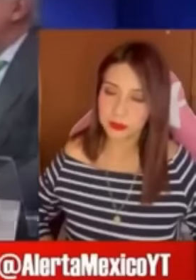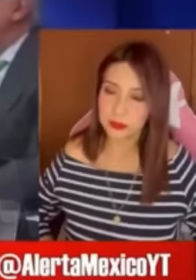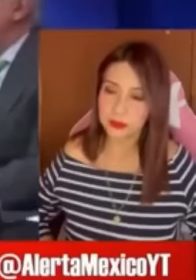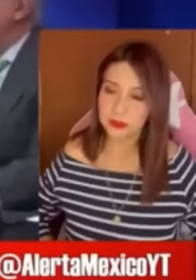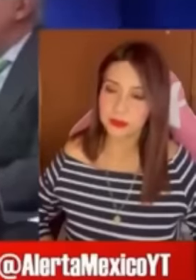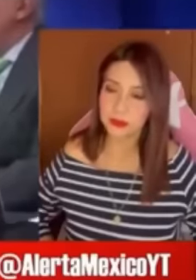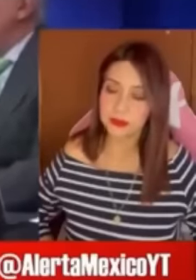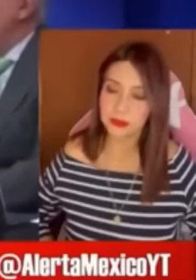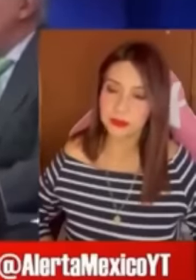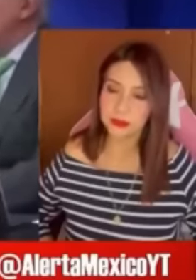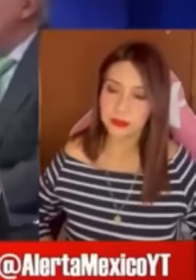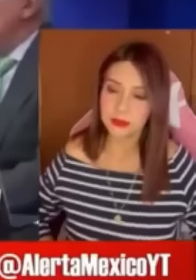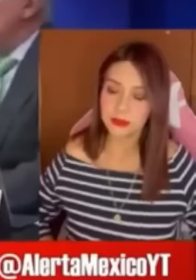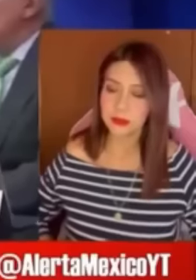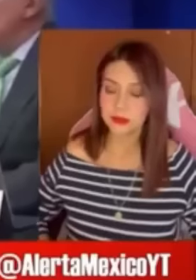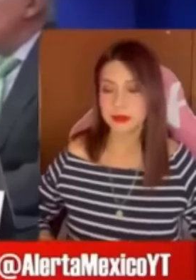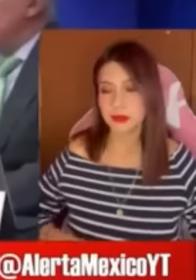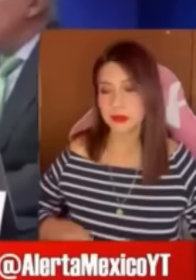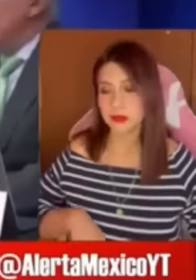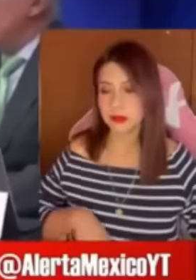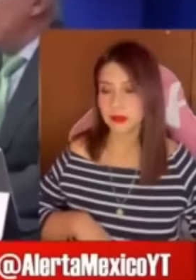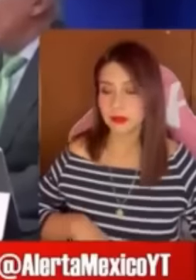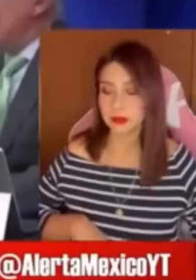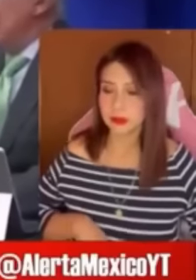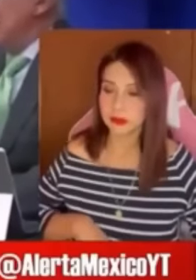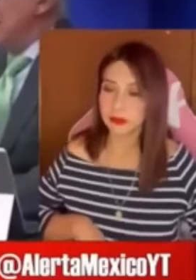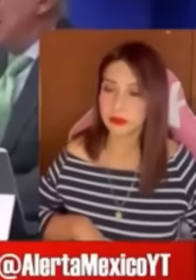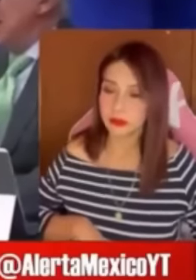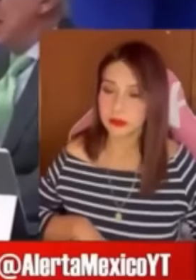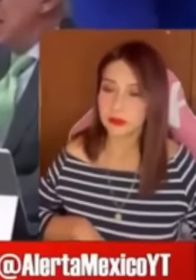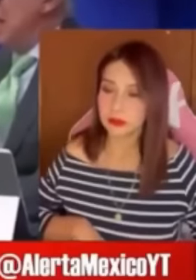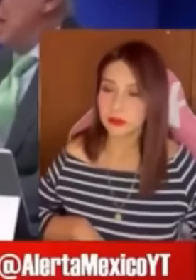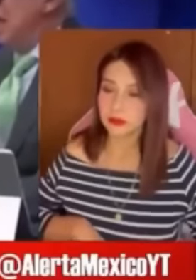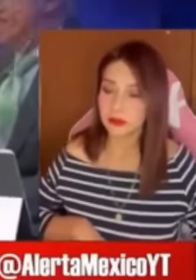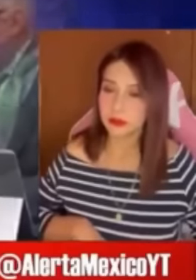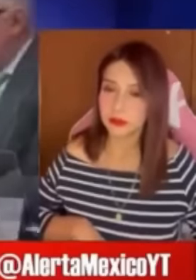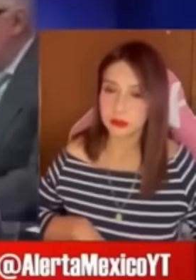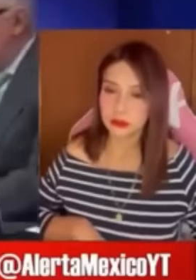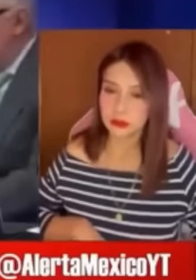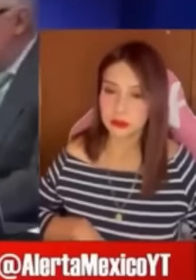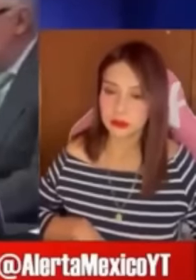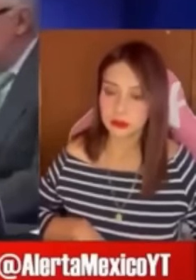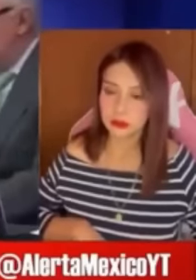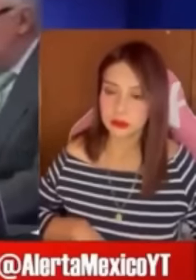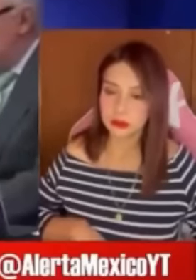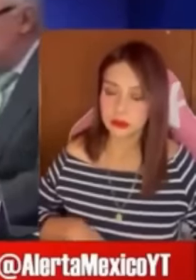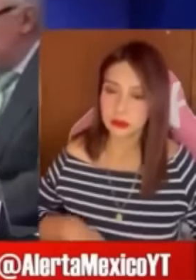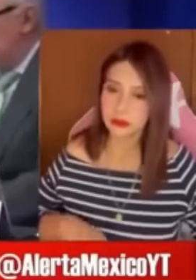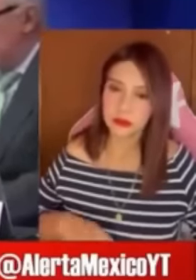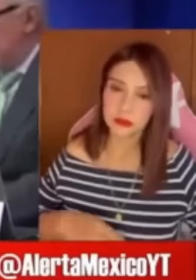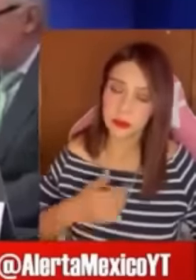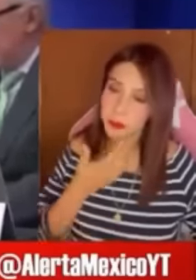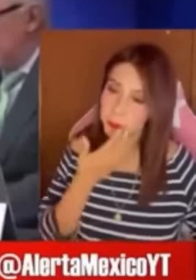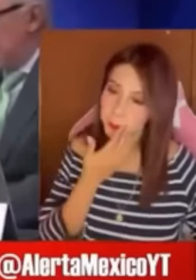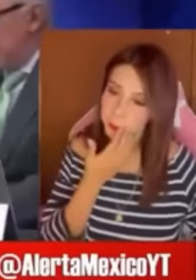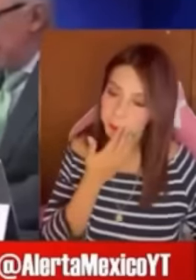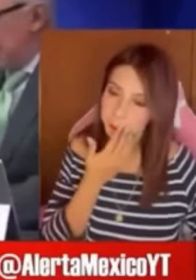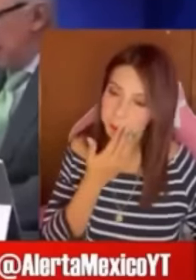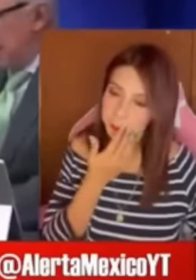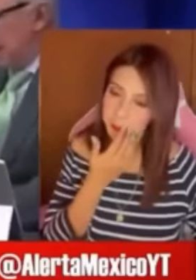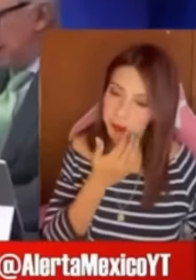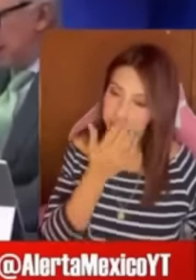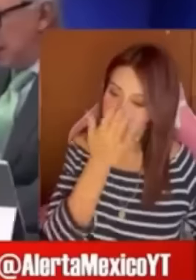ese mismo día se quedan en México, no pueden entrar, se quedan en México, no regresan, y todo se hace en México. Eso te habla